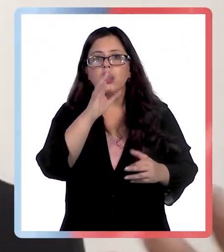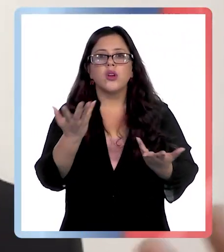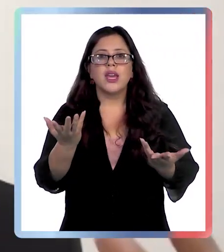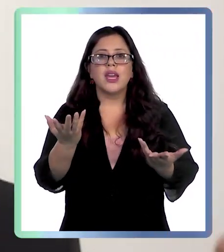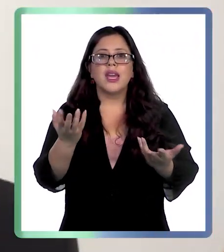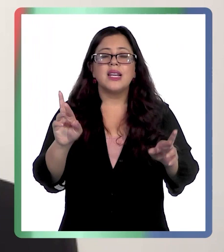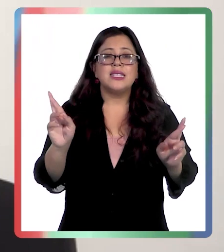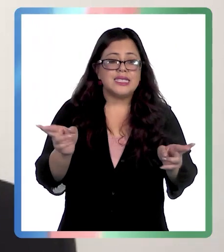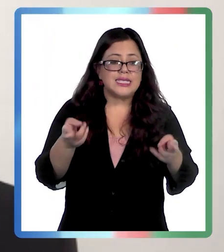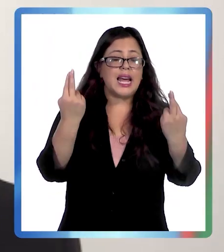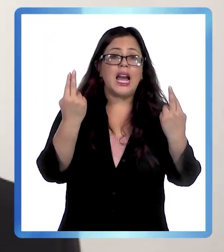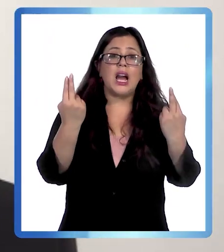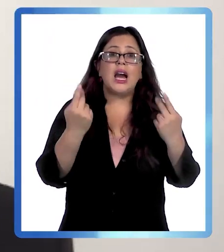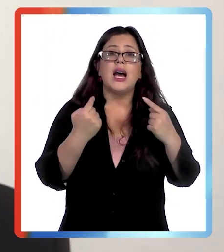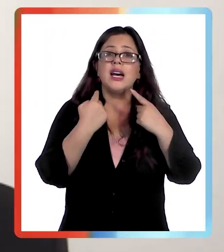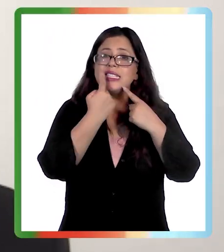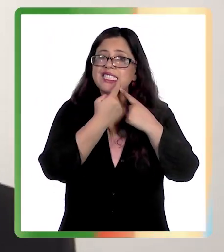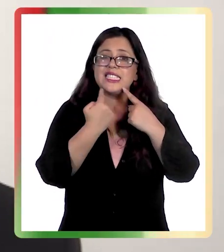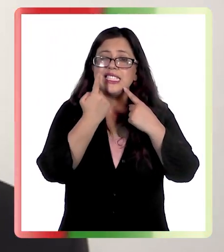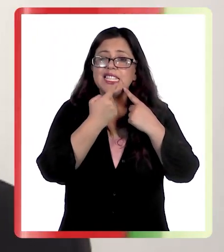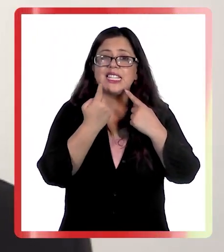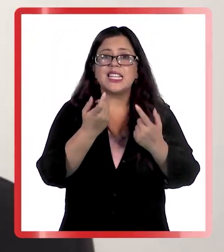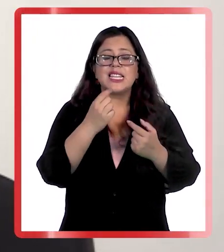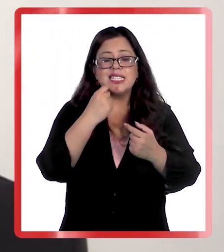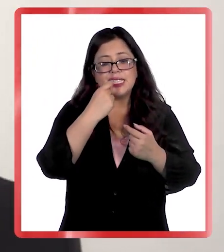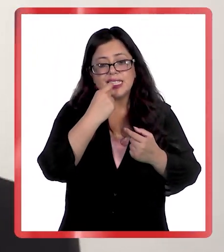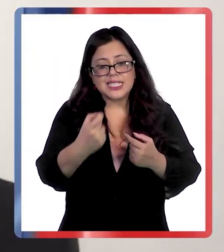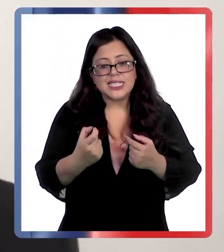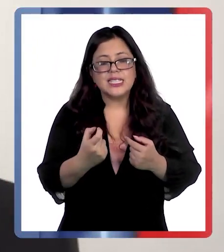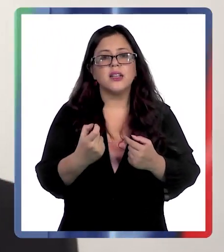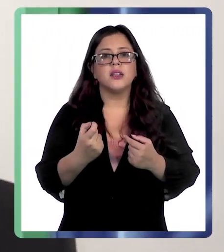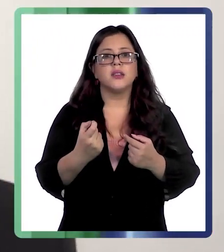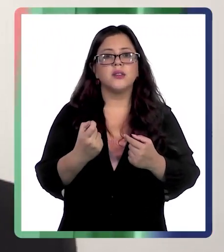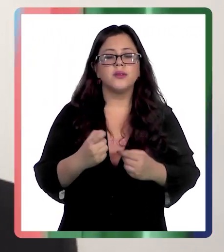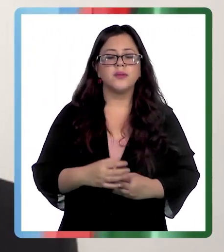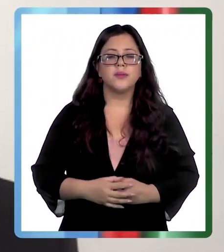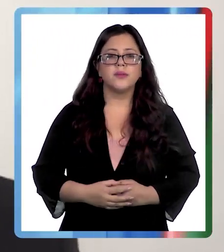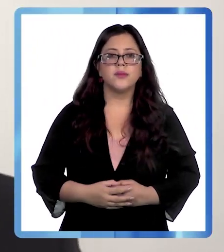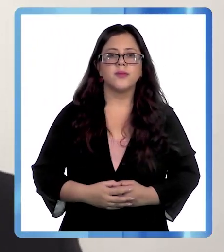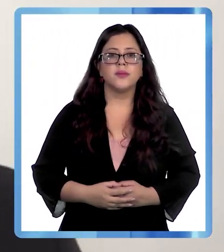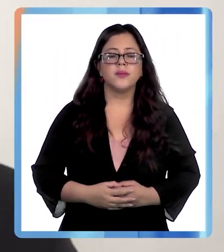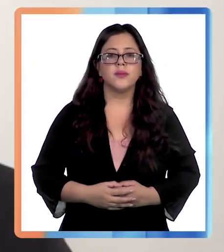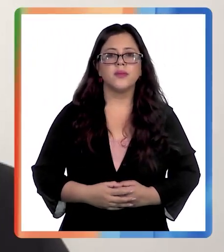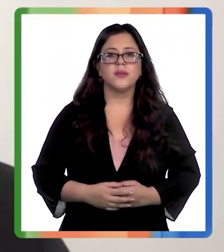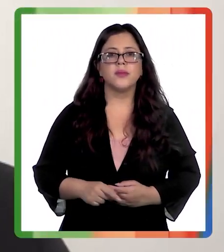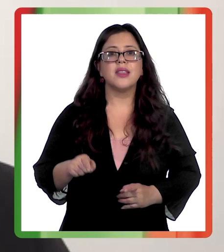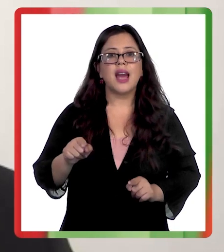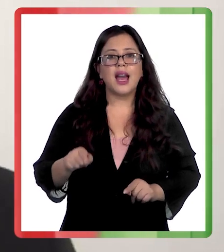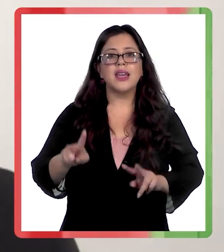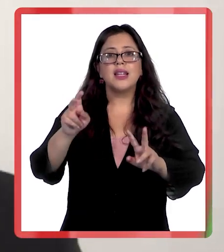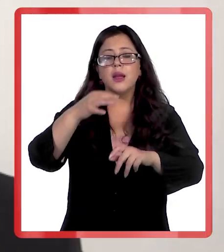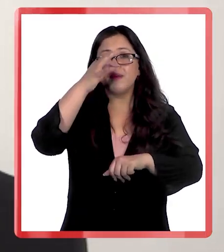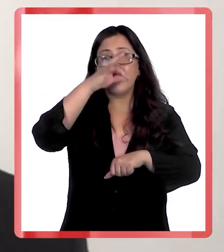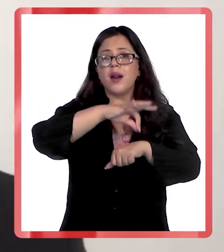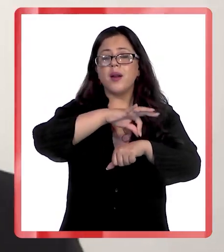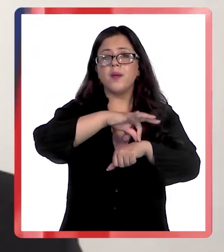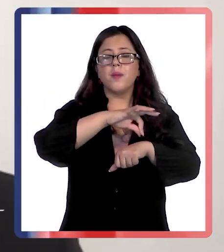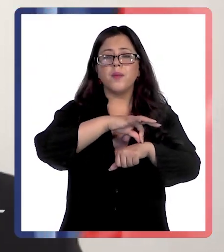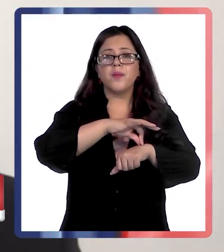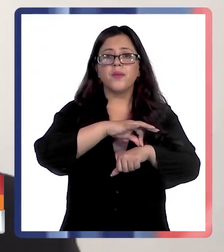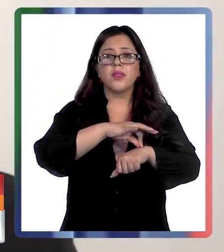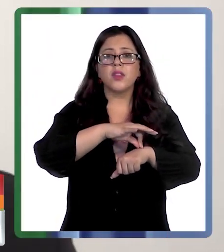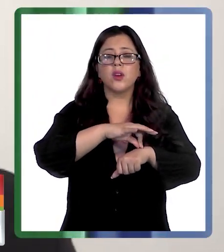rehabilitarse un diente o salvar un diente se lo sacan ya producto de eso la odontología